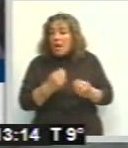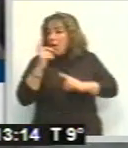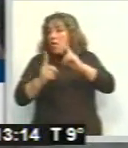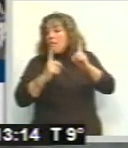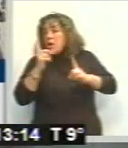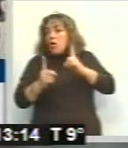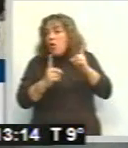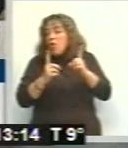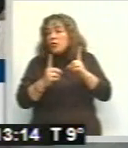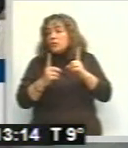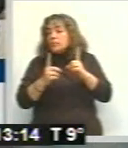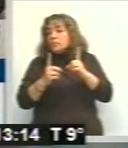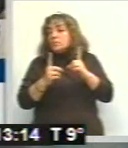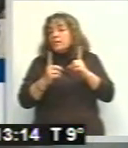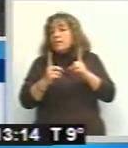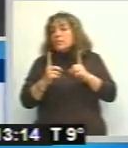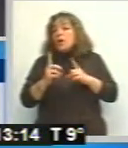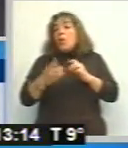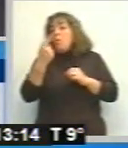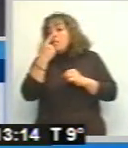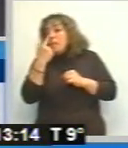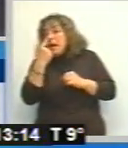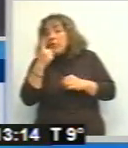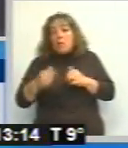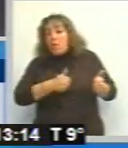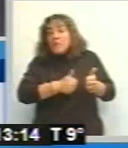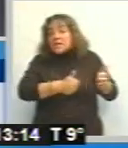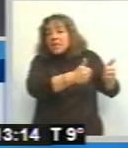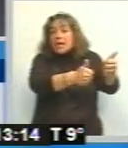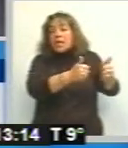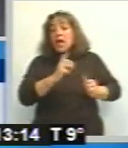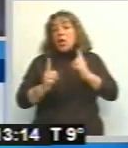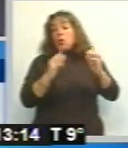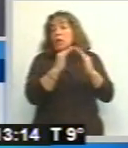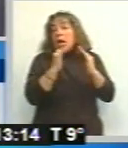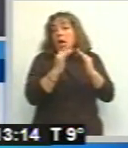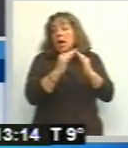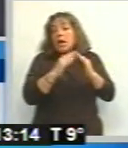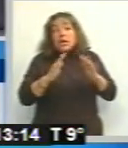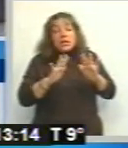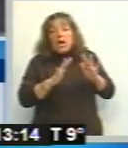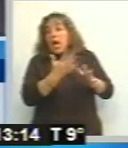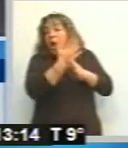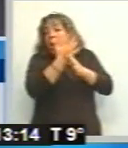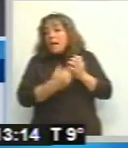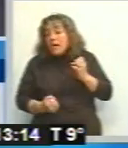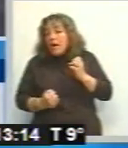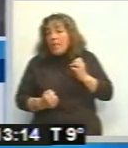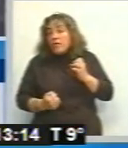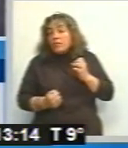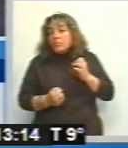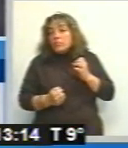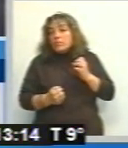de, bueno, de haber sido perseguido por perros y todo, de algún lugar, de algún domicilio particular donde se haya